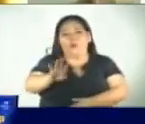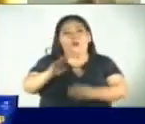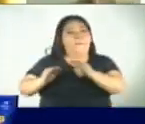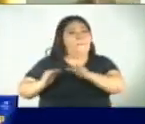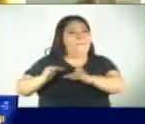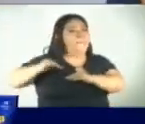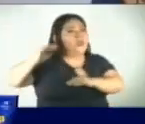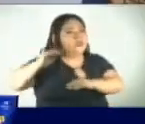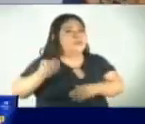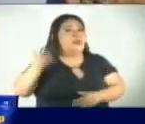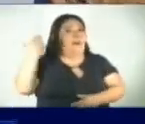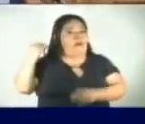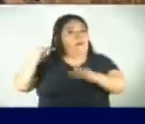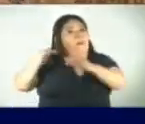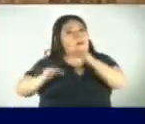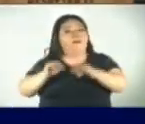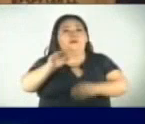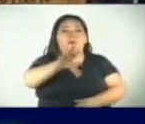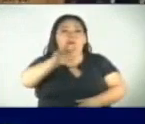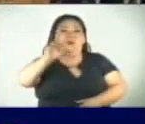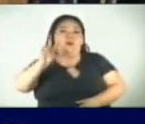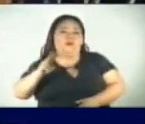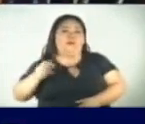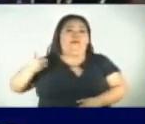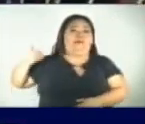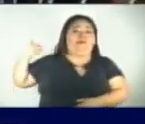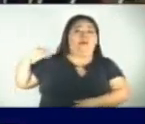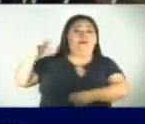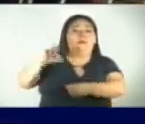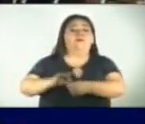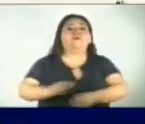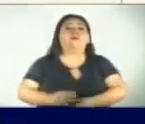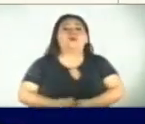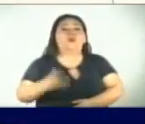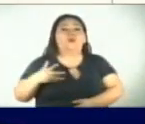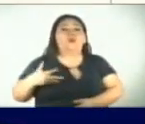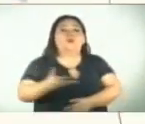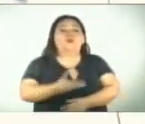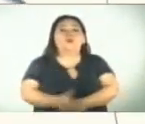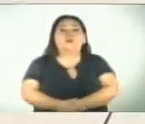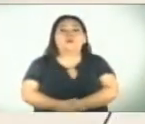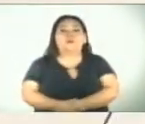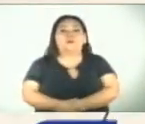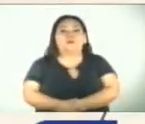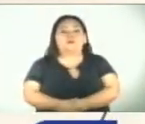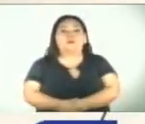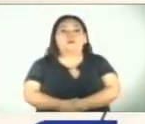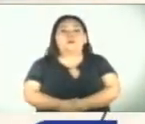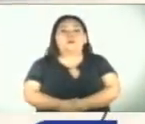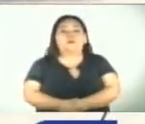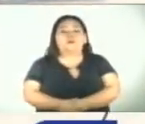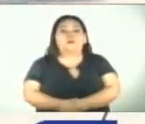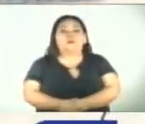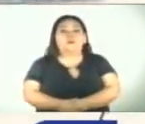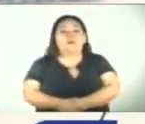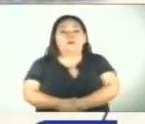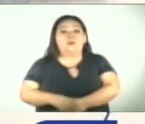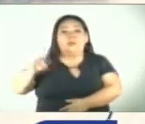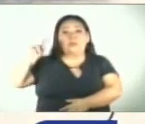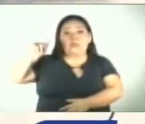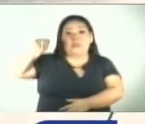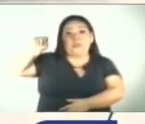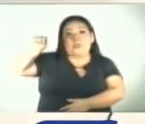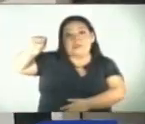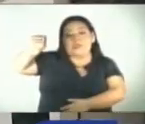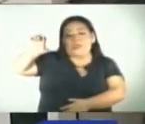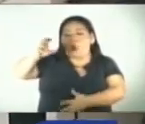registrado en las 32 elecciones anteriores. Queremos hacerlo. La confianza en el Tribunal Supremo Electoral es poca o nada